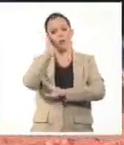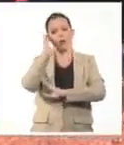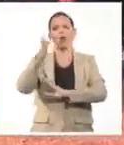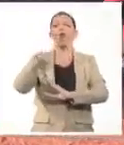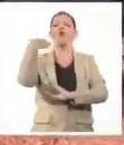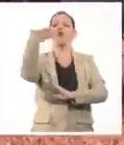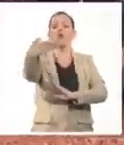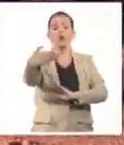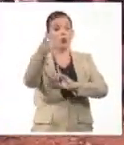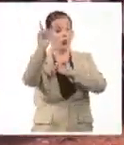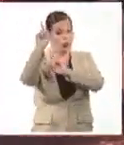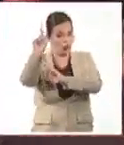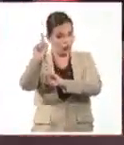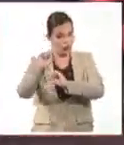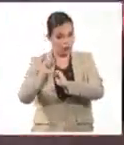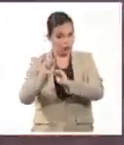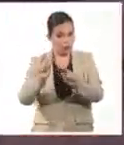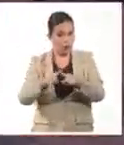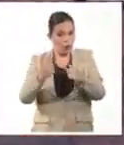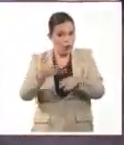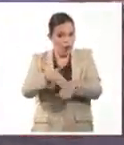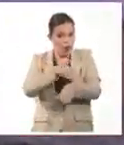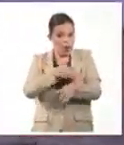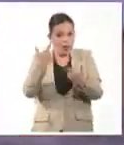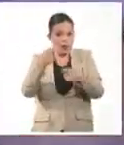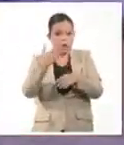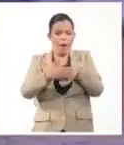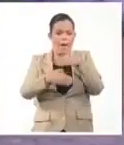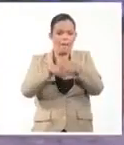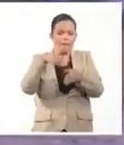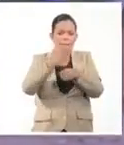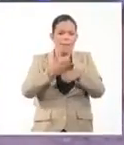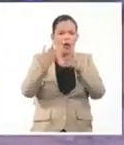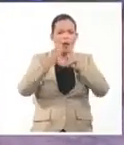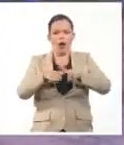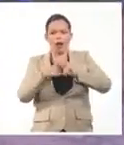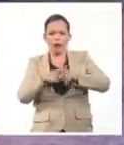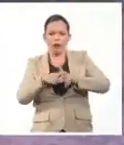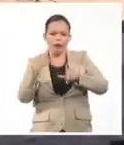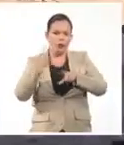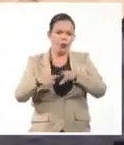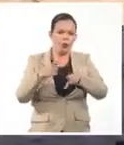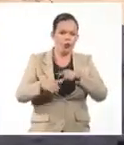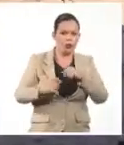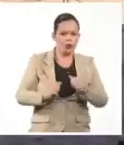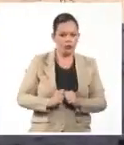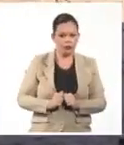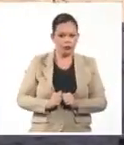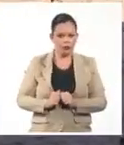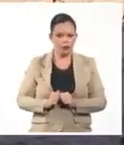se concluyan otras instalaciones que hoy se ejecutan o recuperan. Sobre